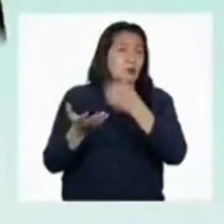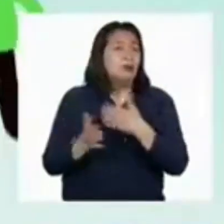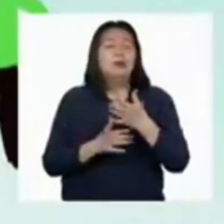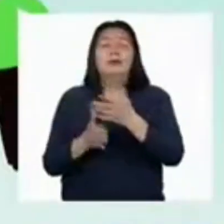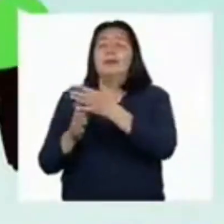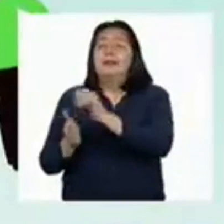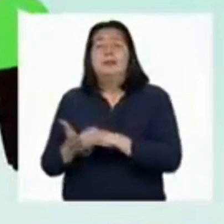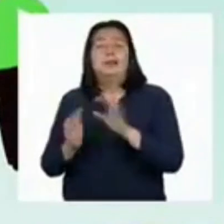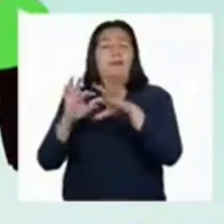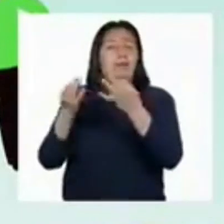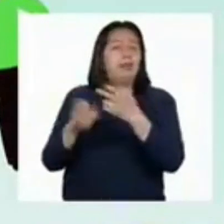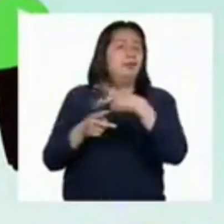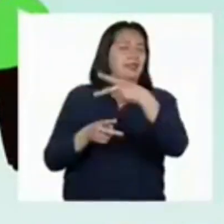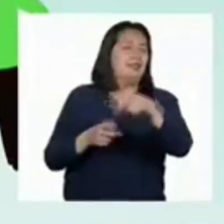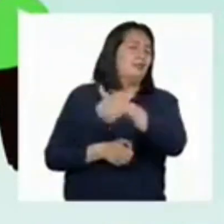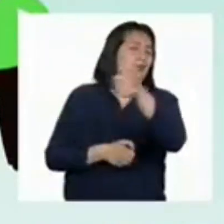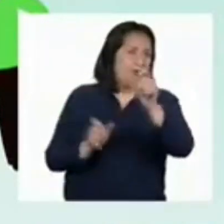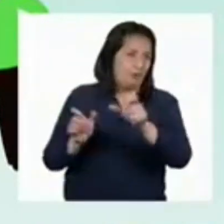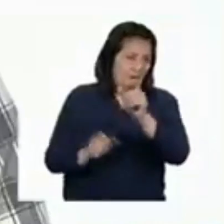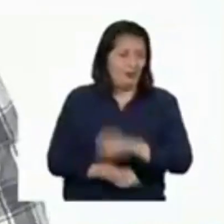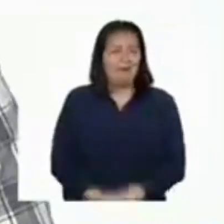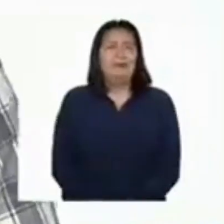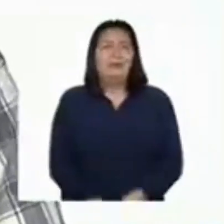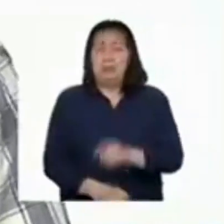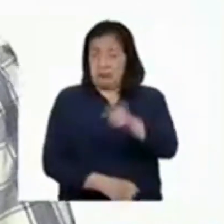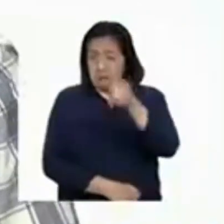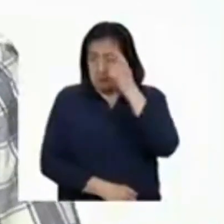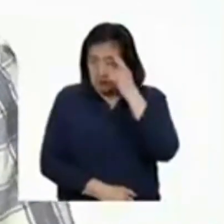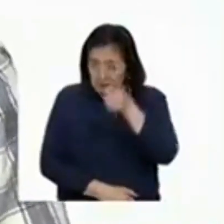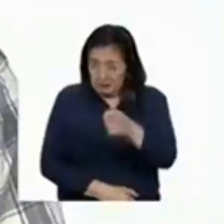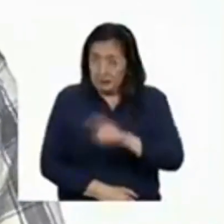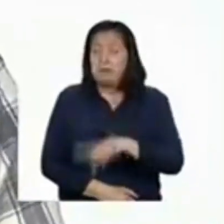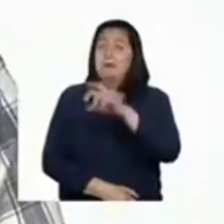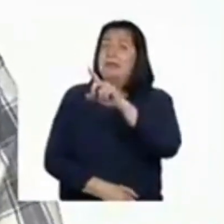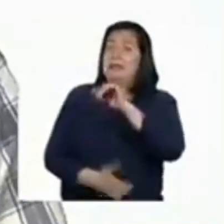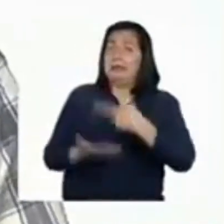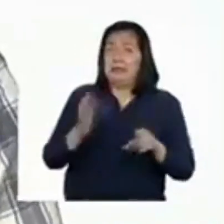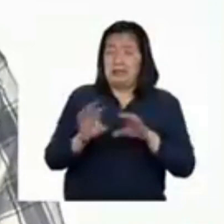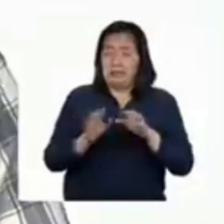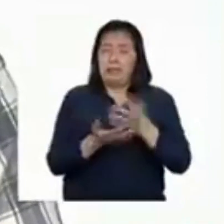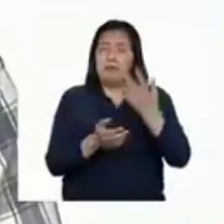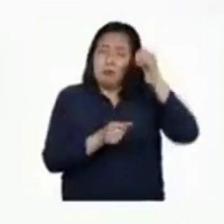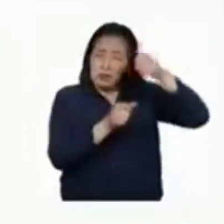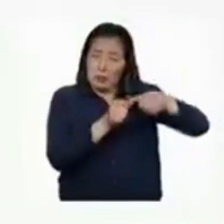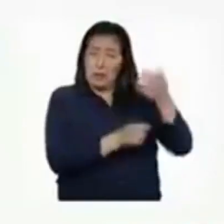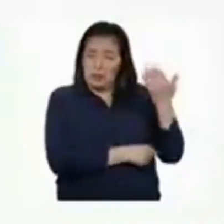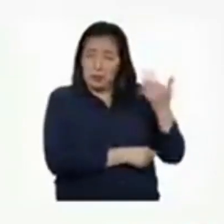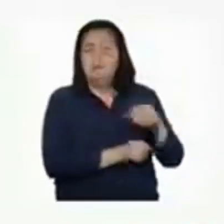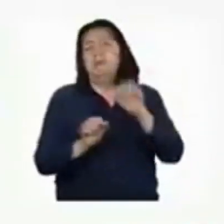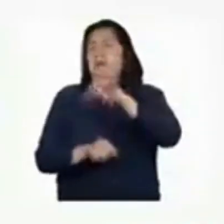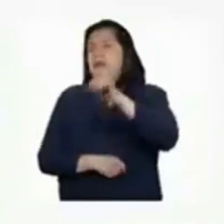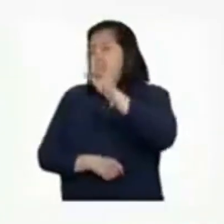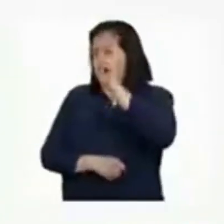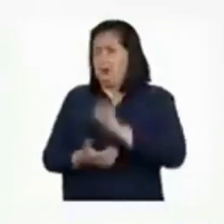sus familias, vecinos y otras personas. ¿Te parece, Patricia, si hacemos un pequeño repaso? Sí,